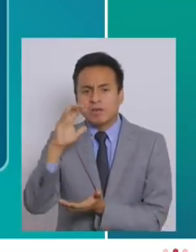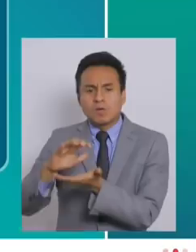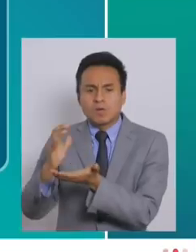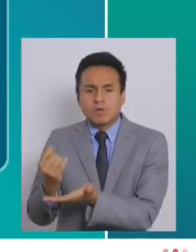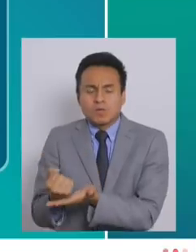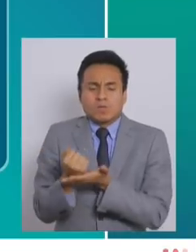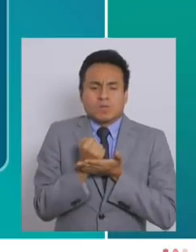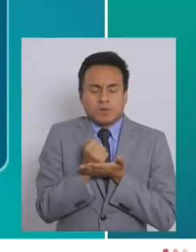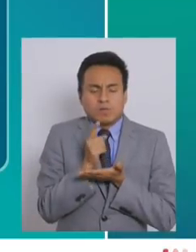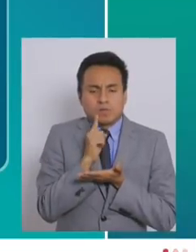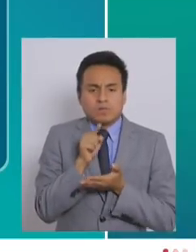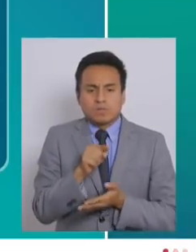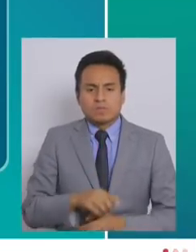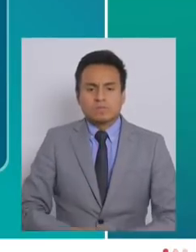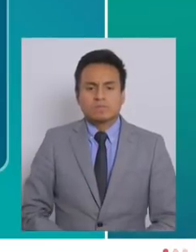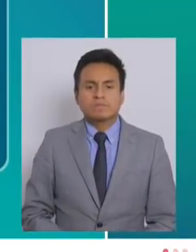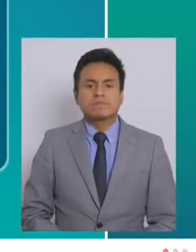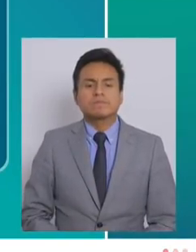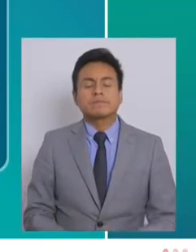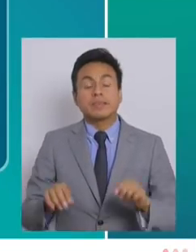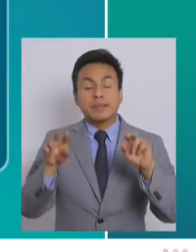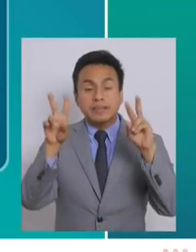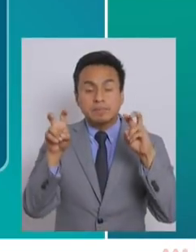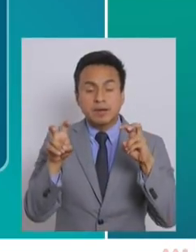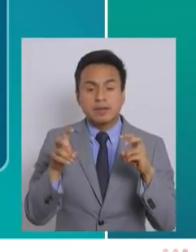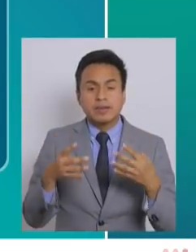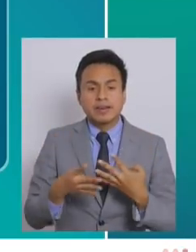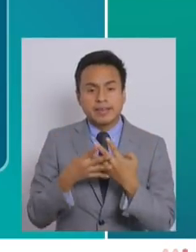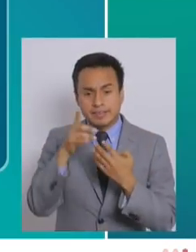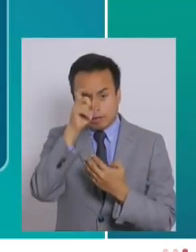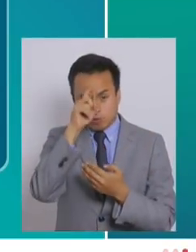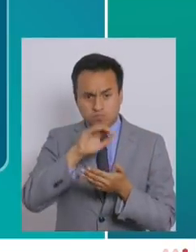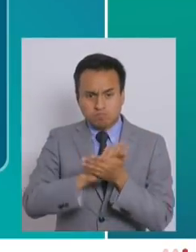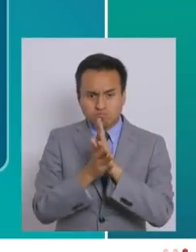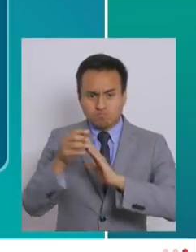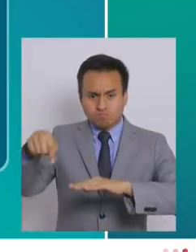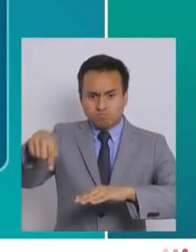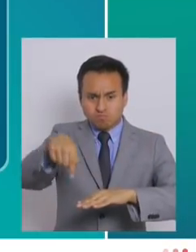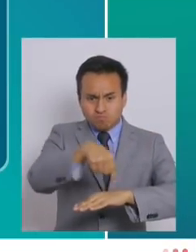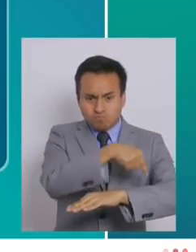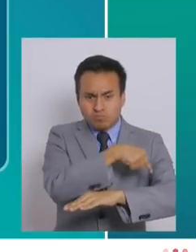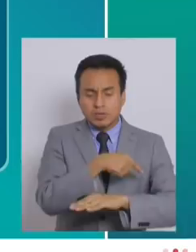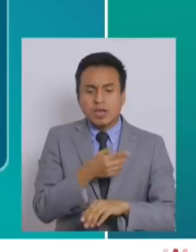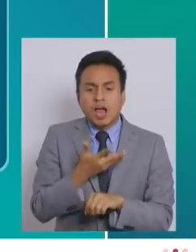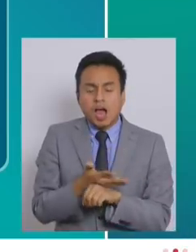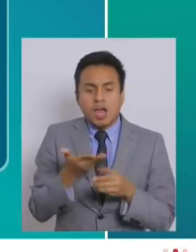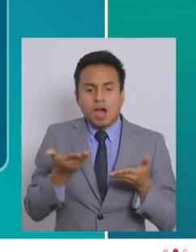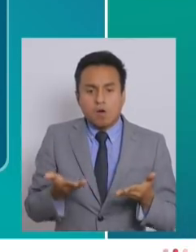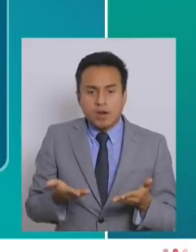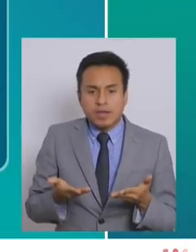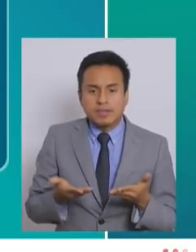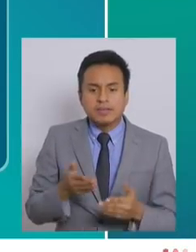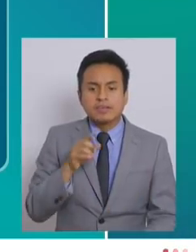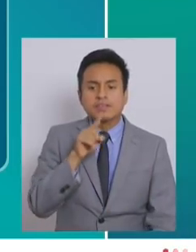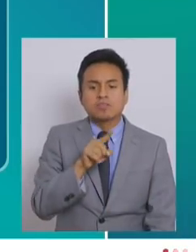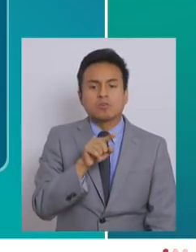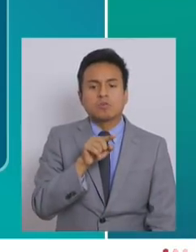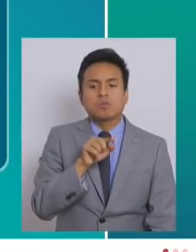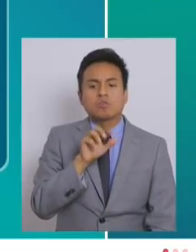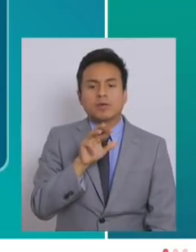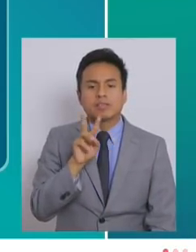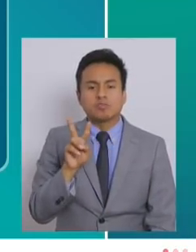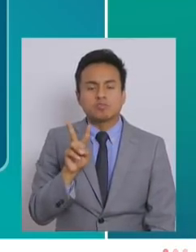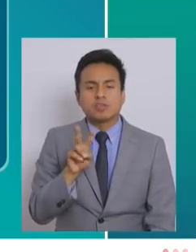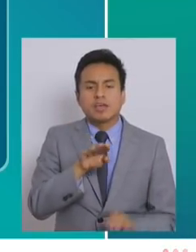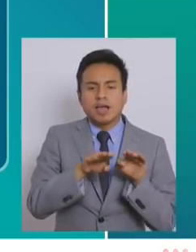mecánica en relación a la red integrada de salud disponemos hoy día de 192